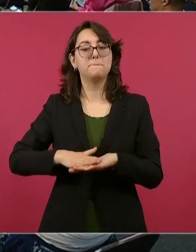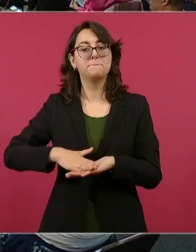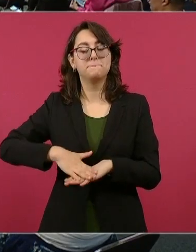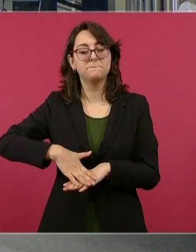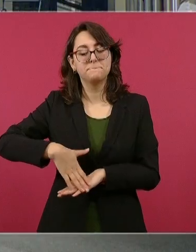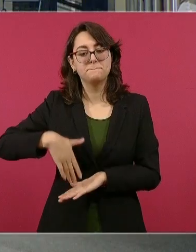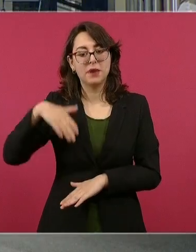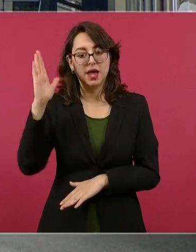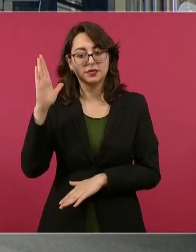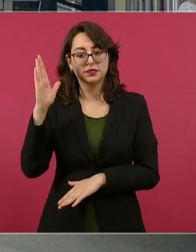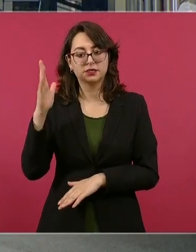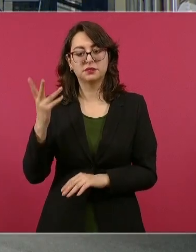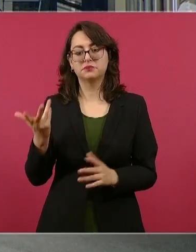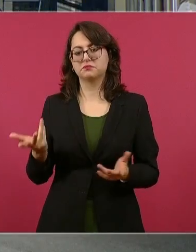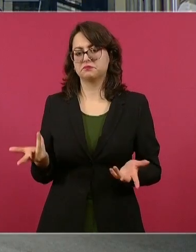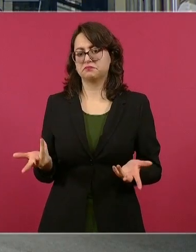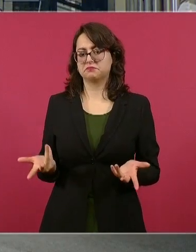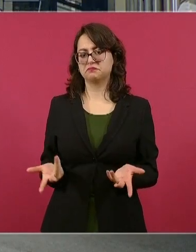Entonces, no